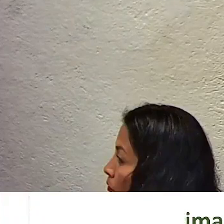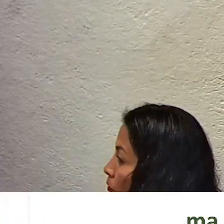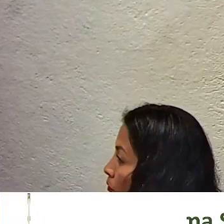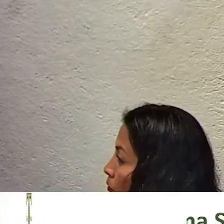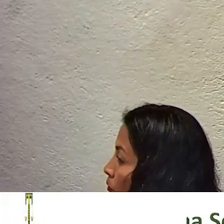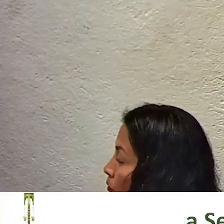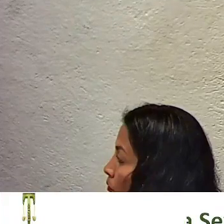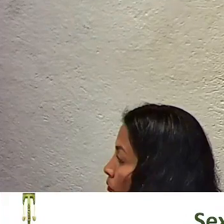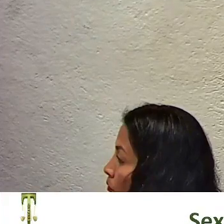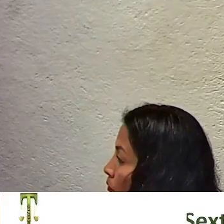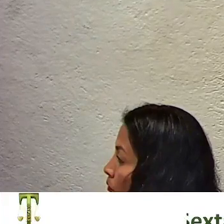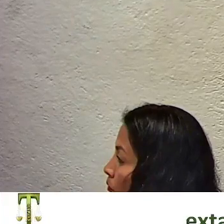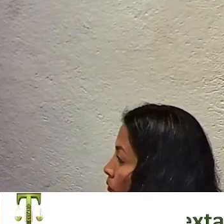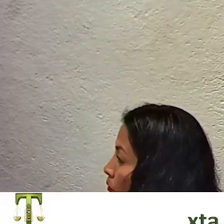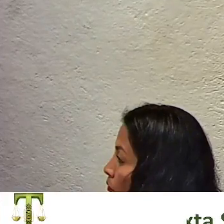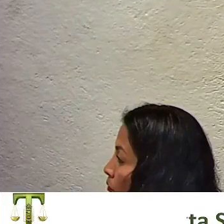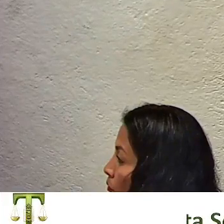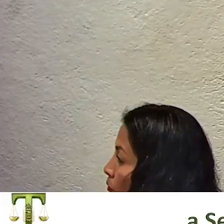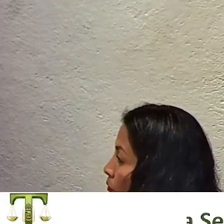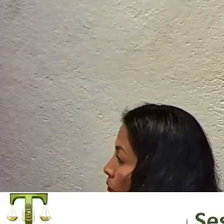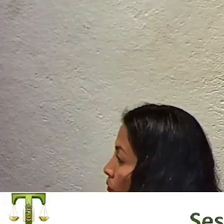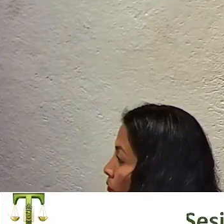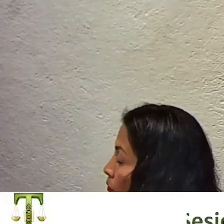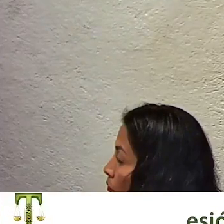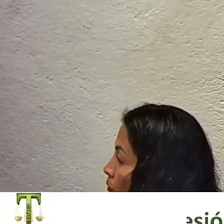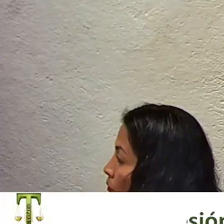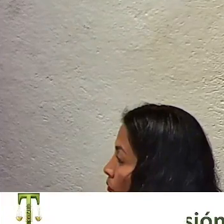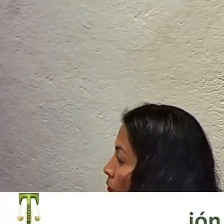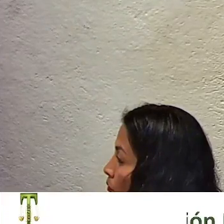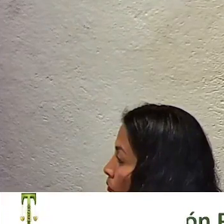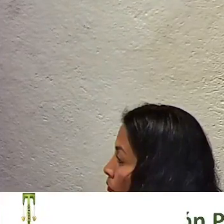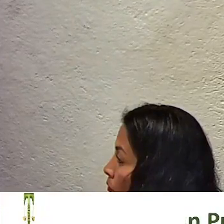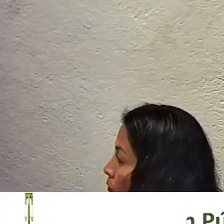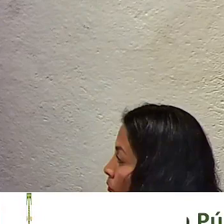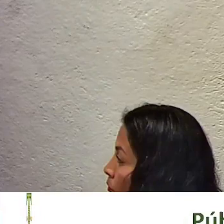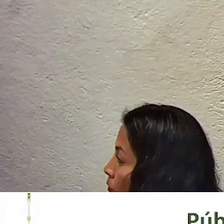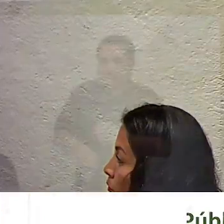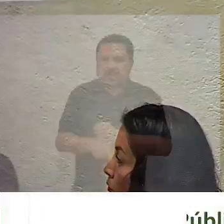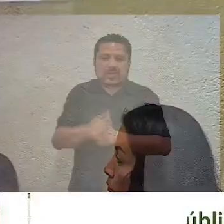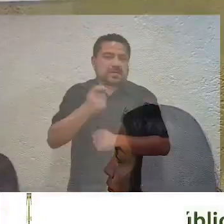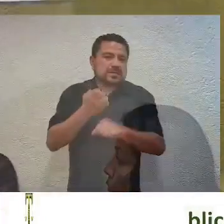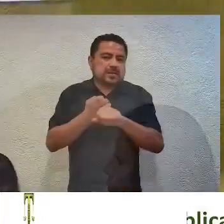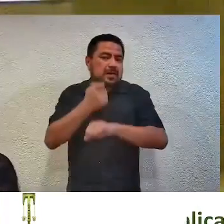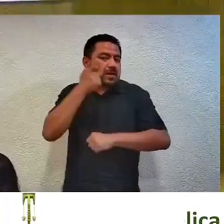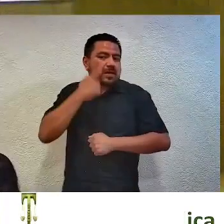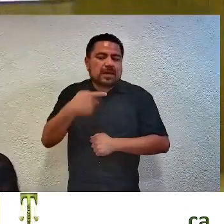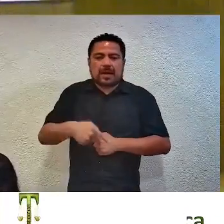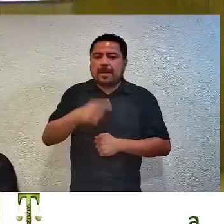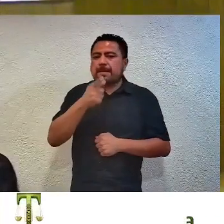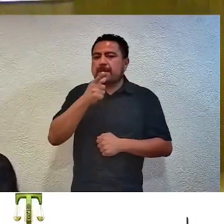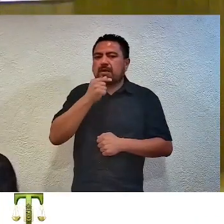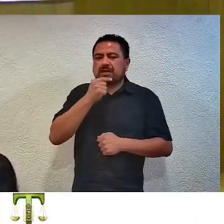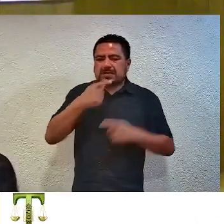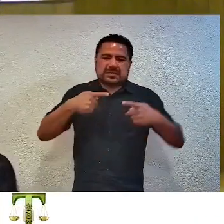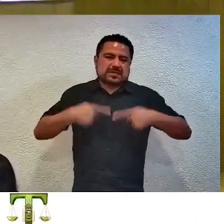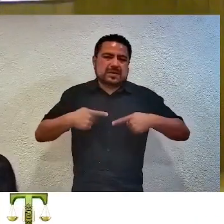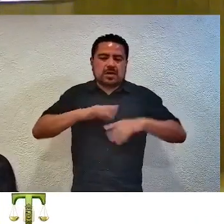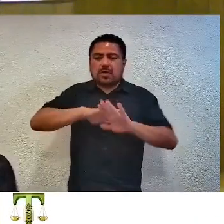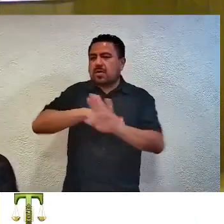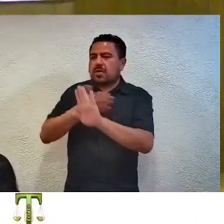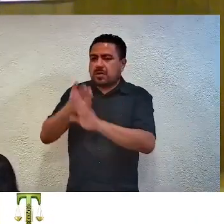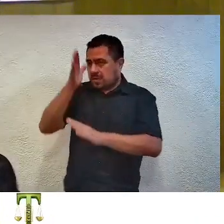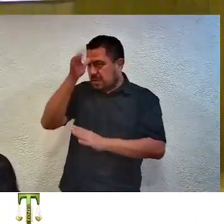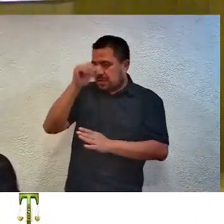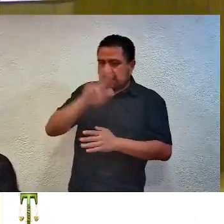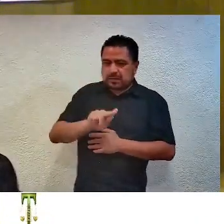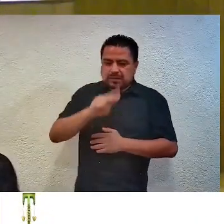Instituto Electoral y el titular de la Coordinadora Regional de Autoridades Comunitarias del Estado de Guerrero, Policía Ciudadana, en contra del Acuerdo